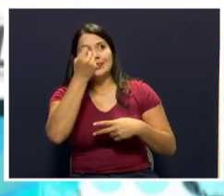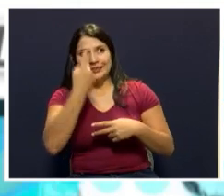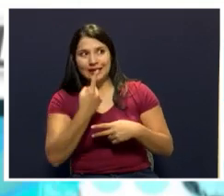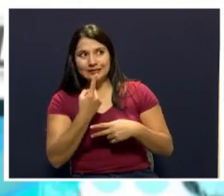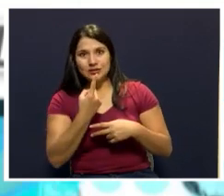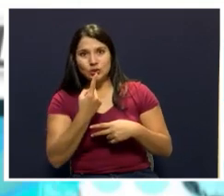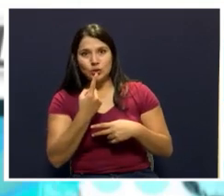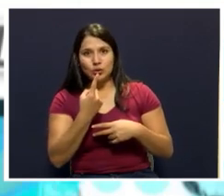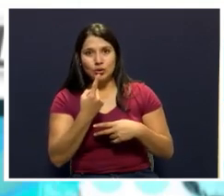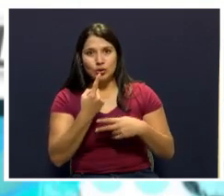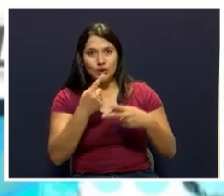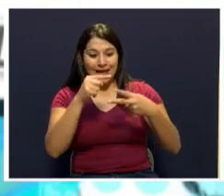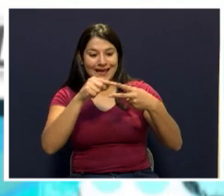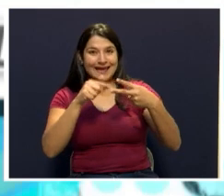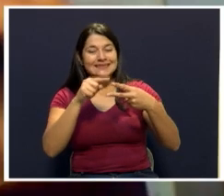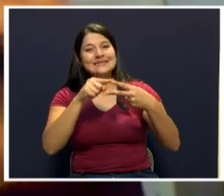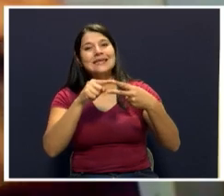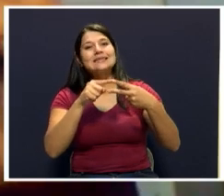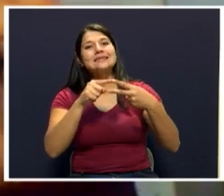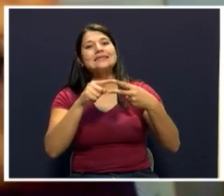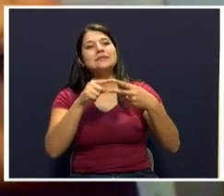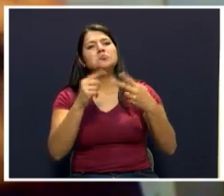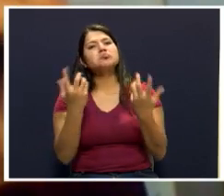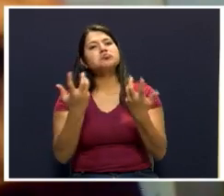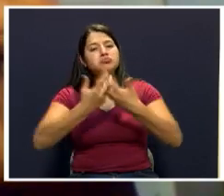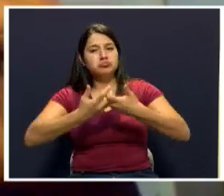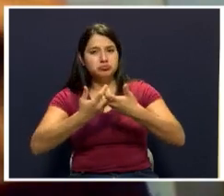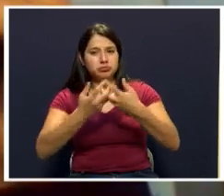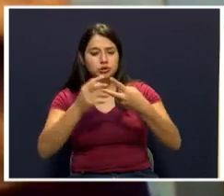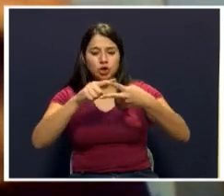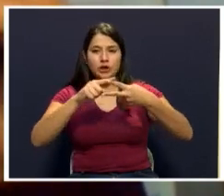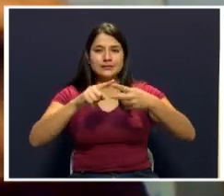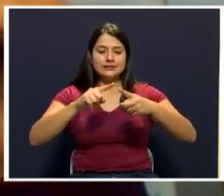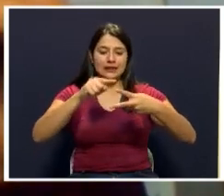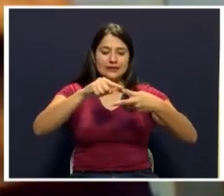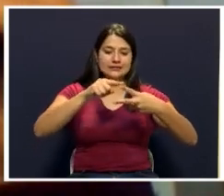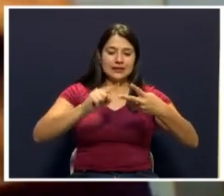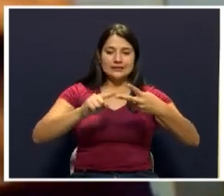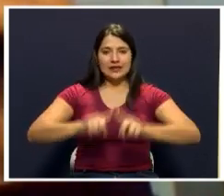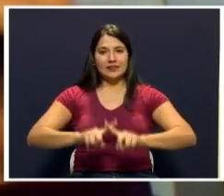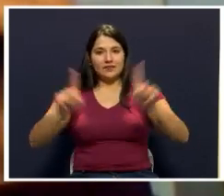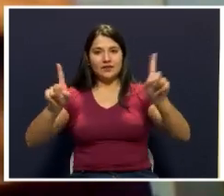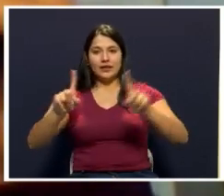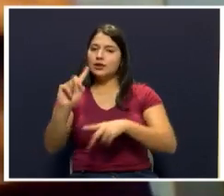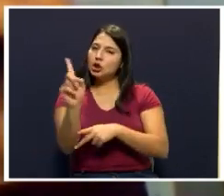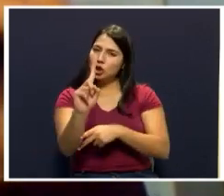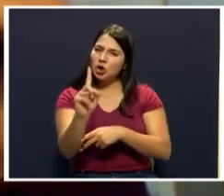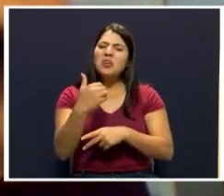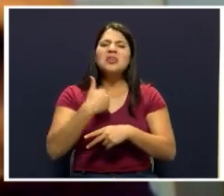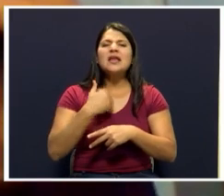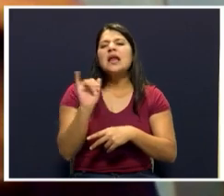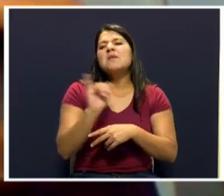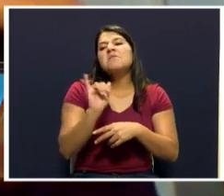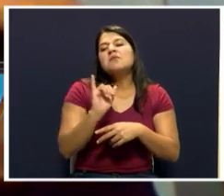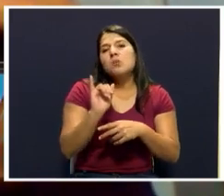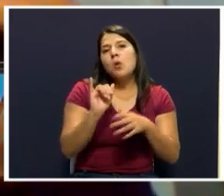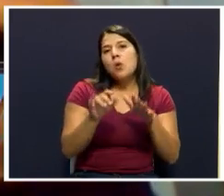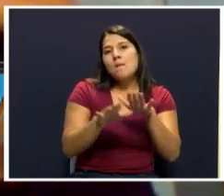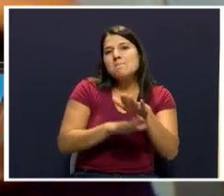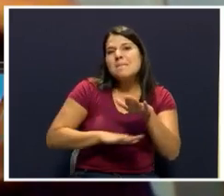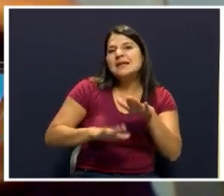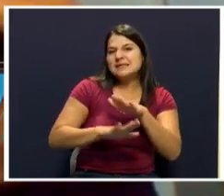complementarias. Son complementarias, efectivamente, son dos abordajes complementarios basados en el mismo principio, ¿verdad?